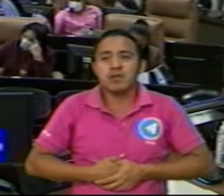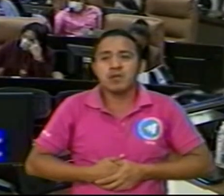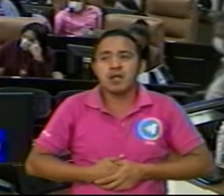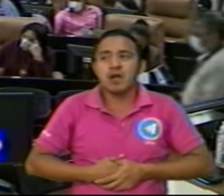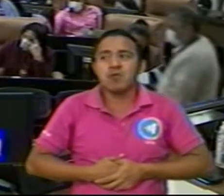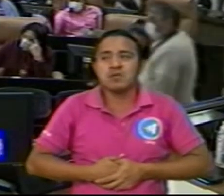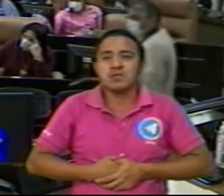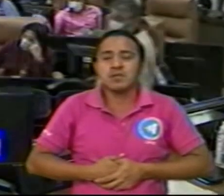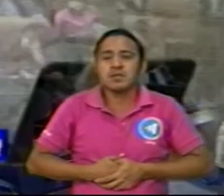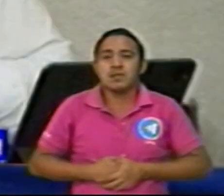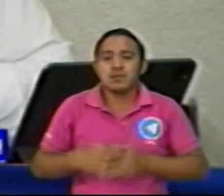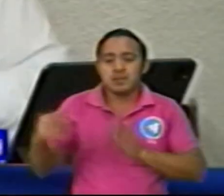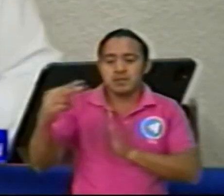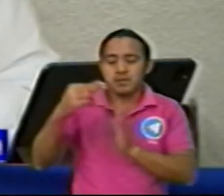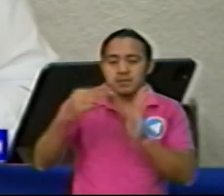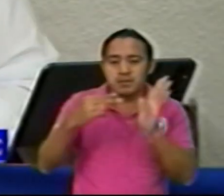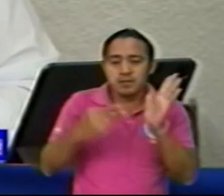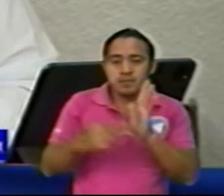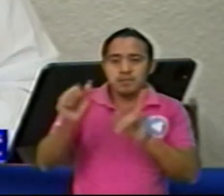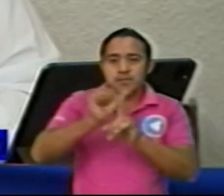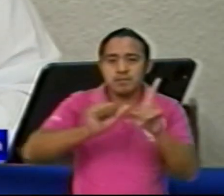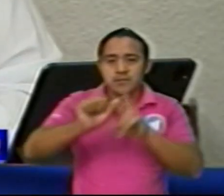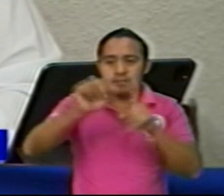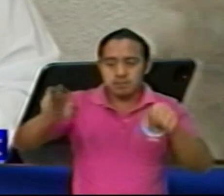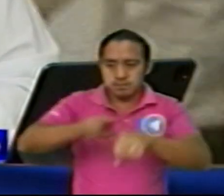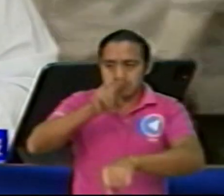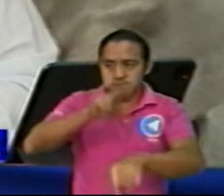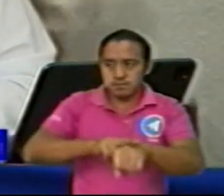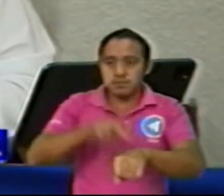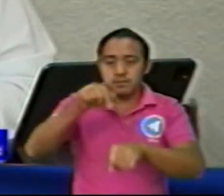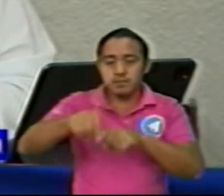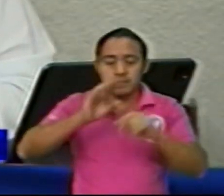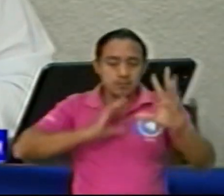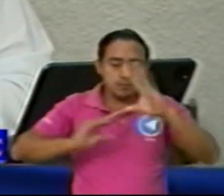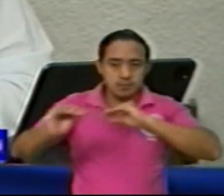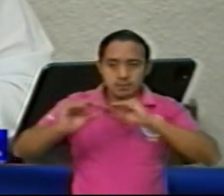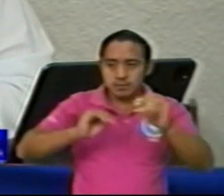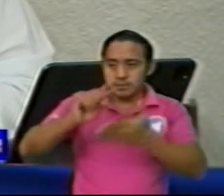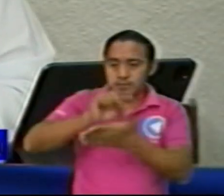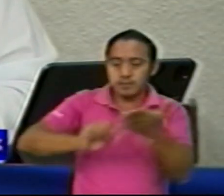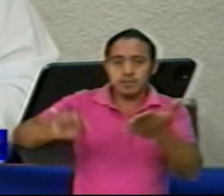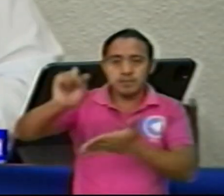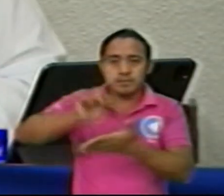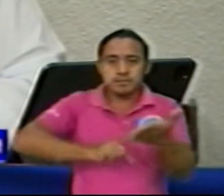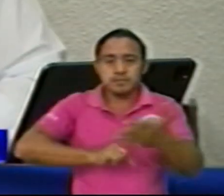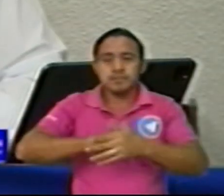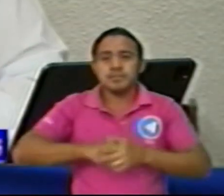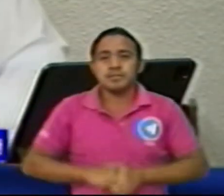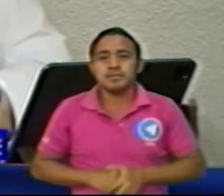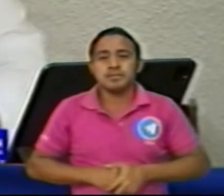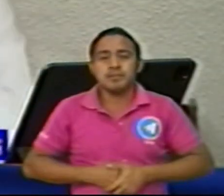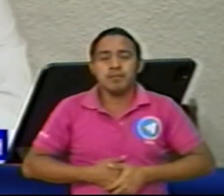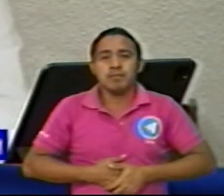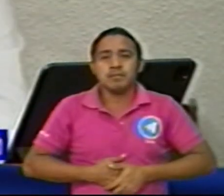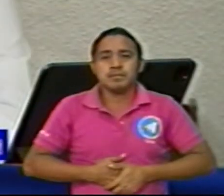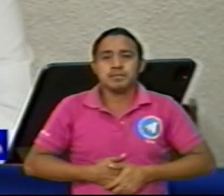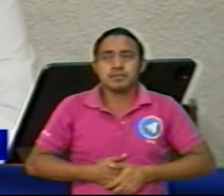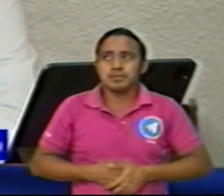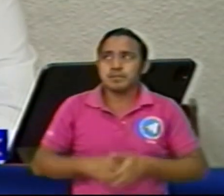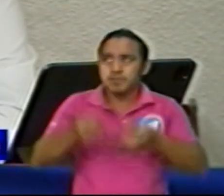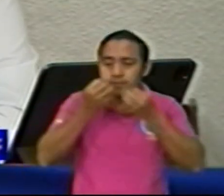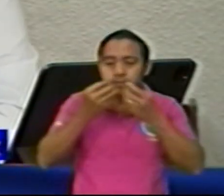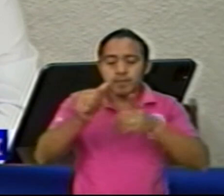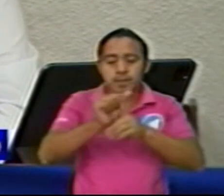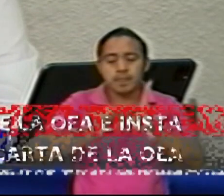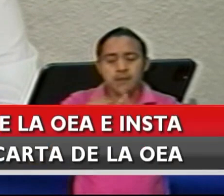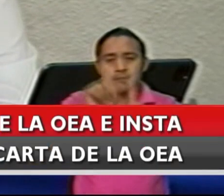Damos lectura a la declaración de la Asamblea Nacional que sometemos a discusión y a votación correspondiente. Declaración